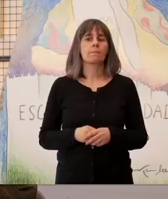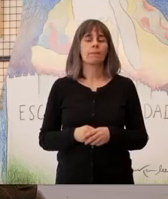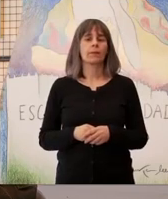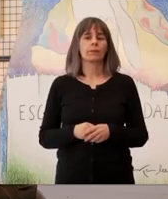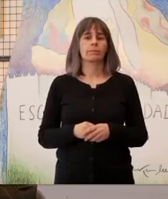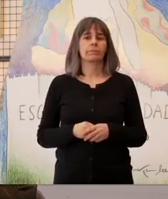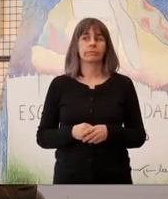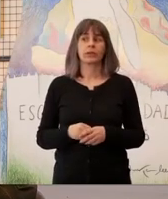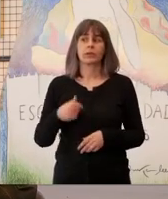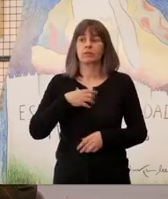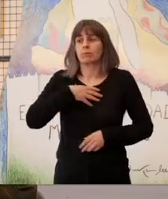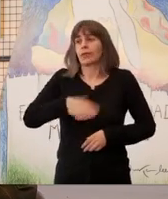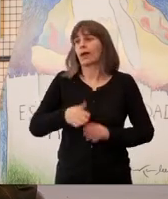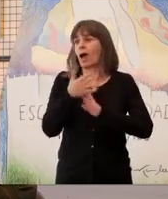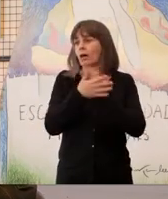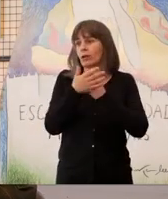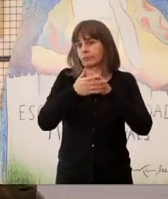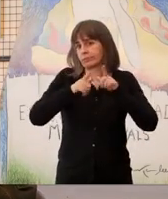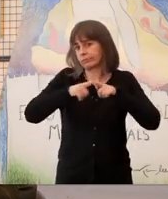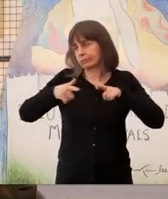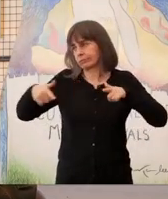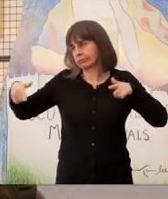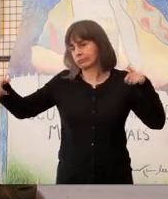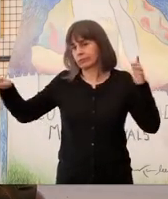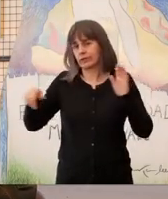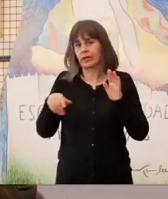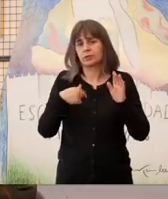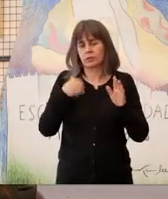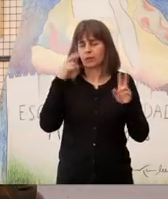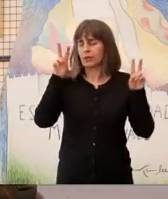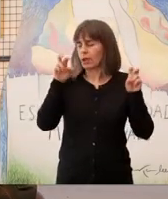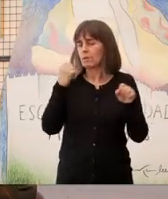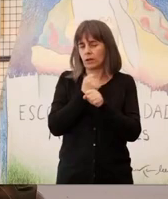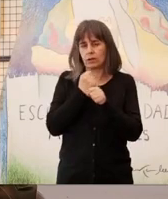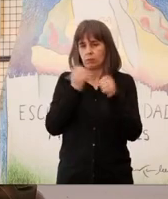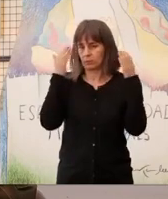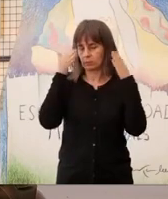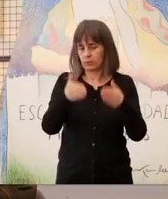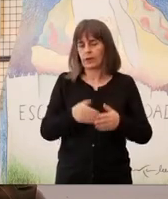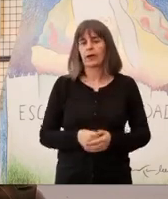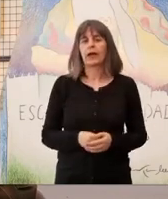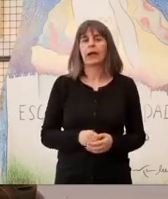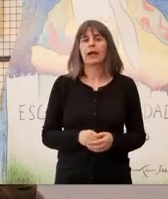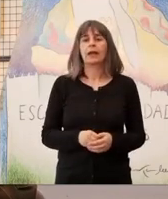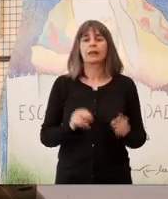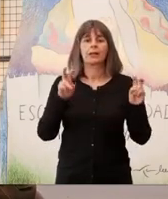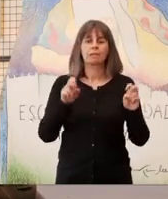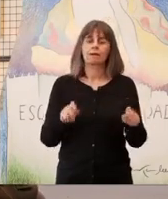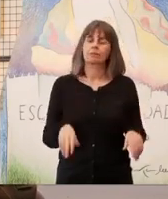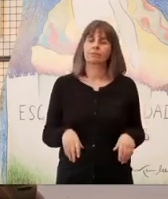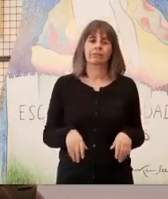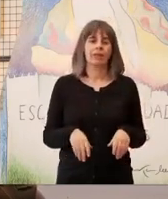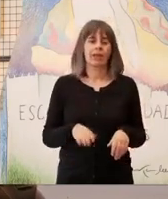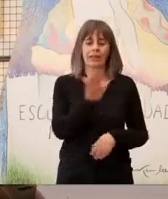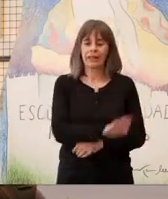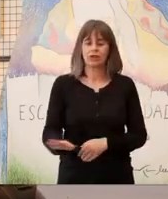os podría hablar muchísimo porque ha sido uno de los temas que más he trabajado de el desastre que supone para